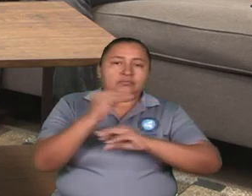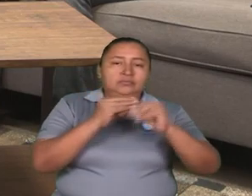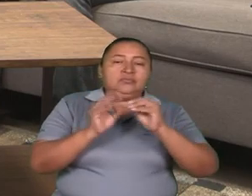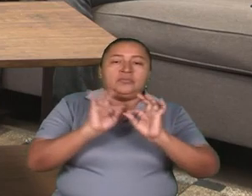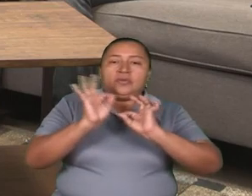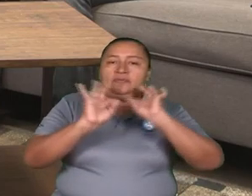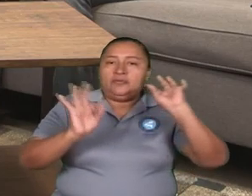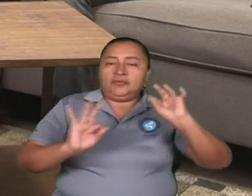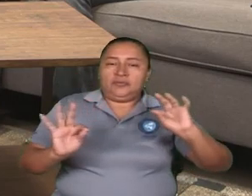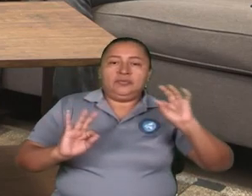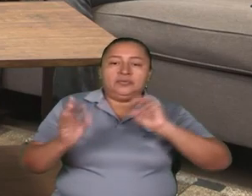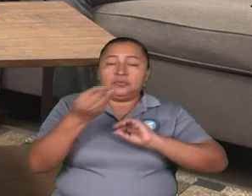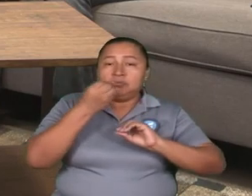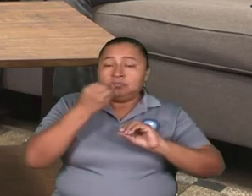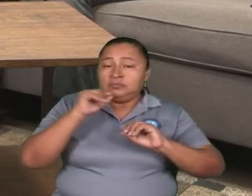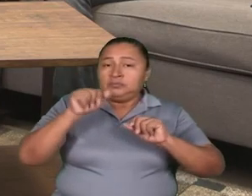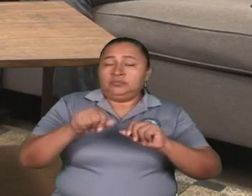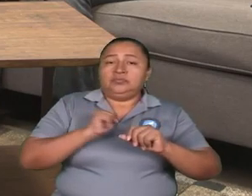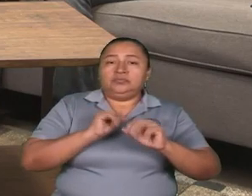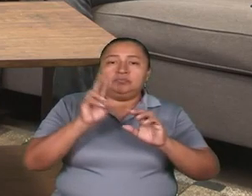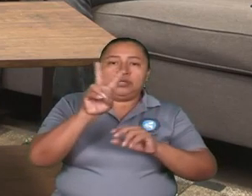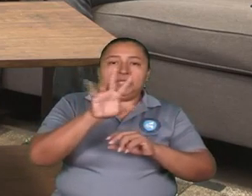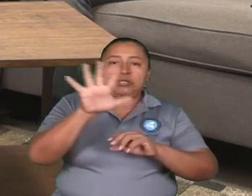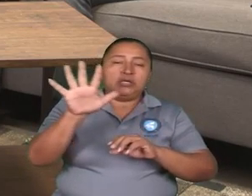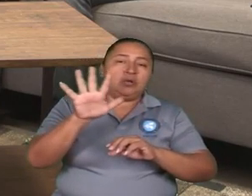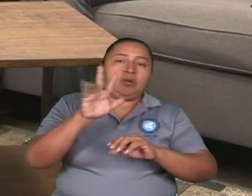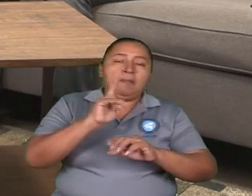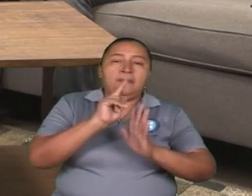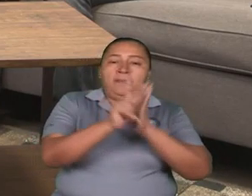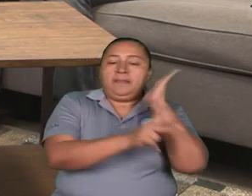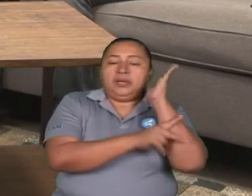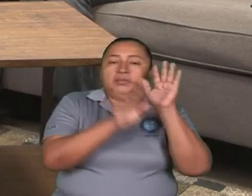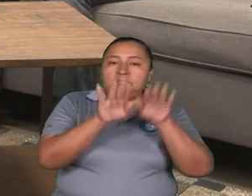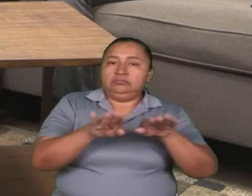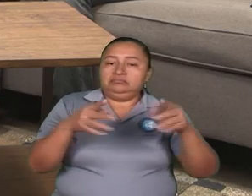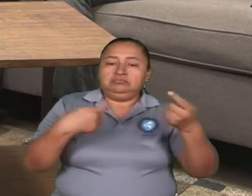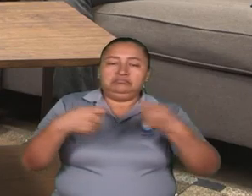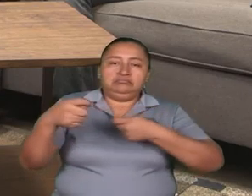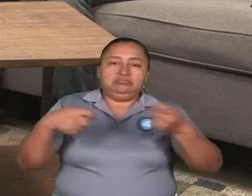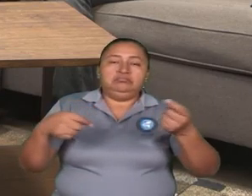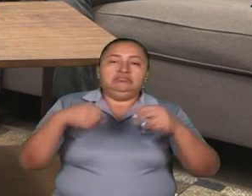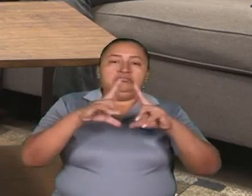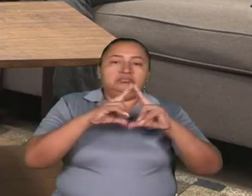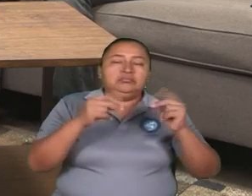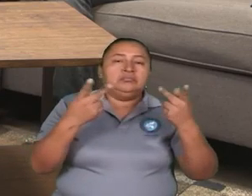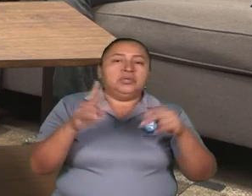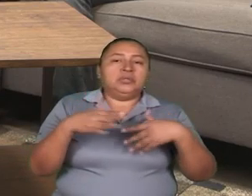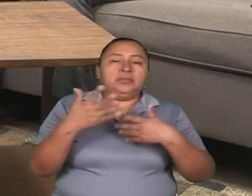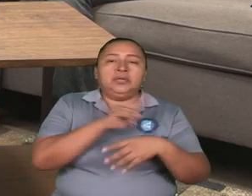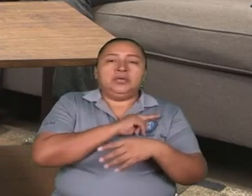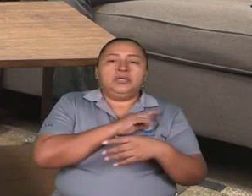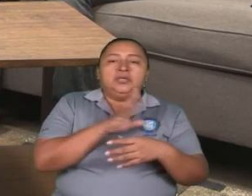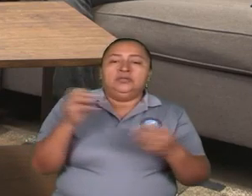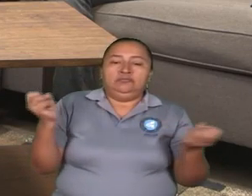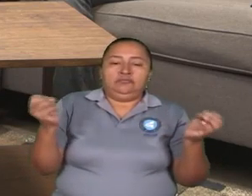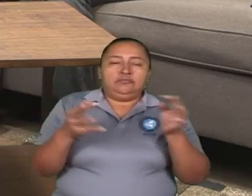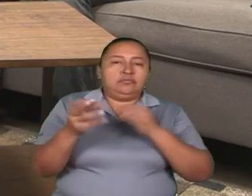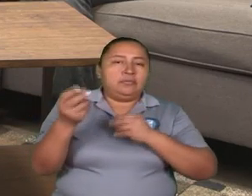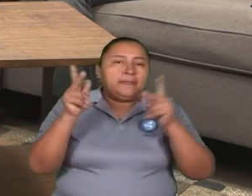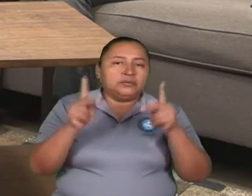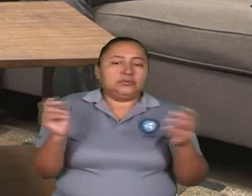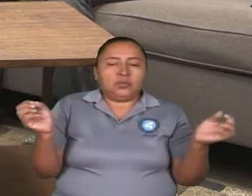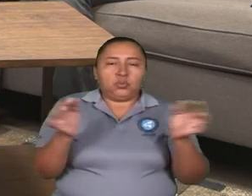calles, en la Purísima. Y sobre todo la alegría de un pueblo. Y sobre todo la seguridad brindada por la Policía Nacional.